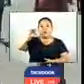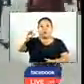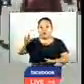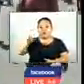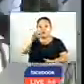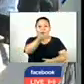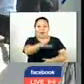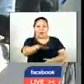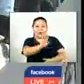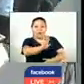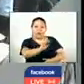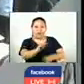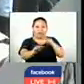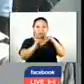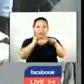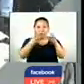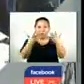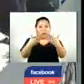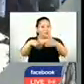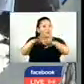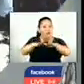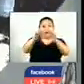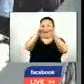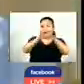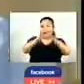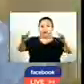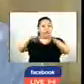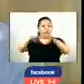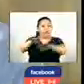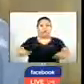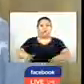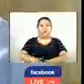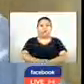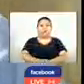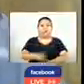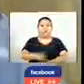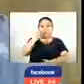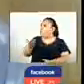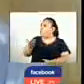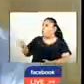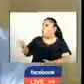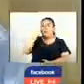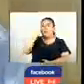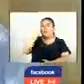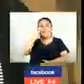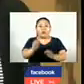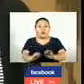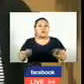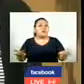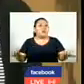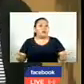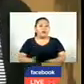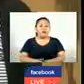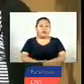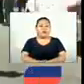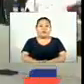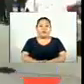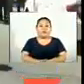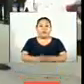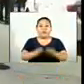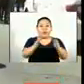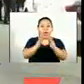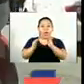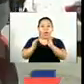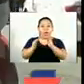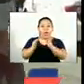baja californiano retiró los sanitarios portátiles que les había instalado Ahora esta gente ¿Dónde va a ir? ¿Dónde van a ir los niños a hacer del mayo? Los vecinos del lugar también